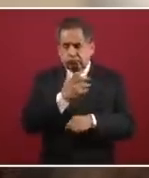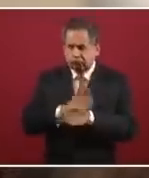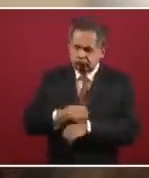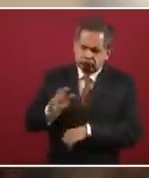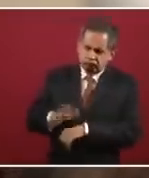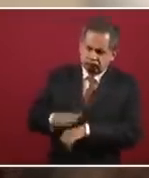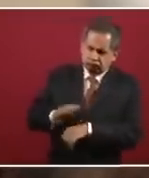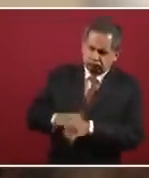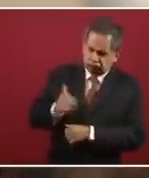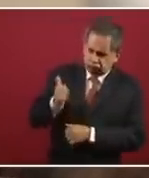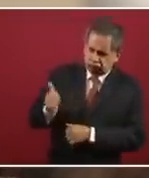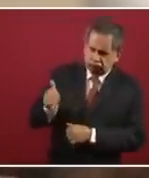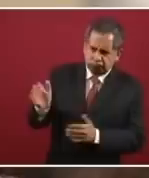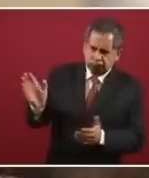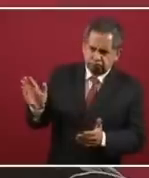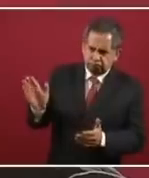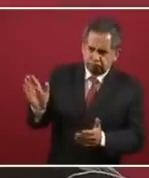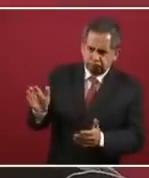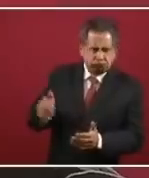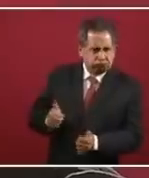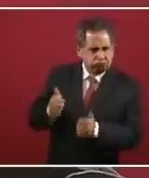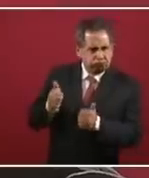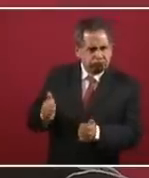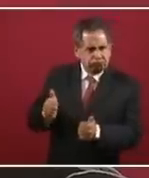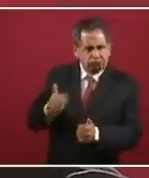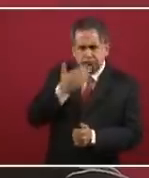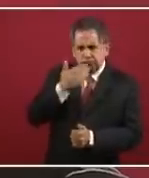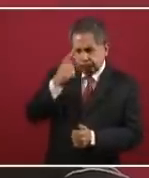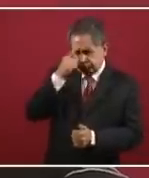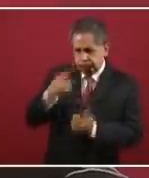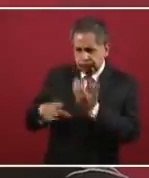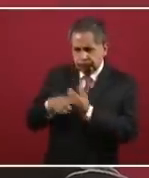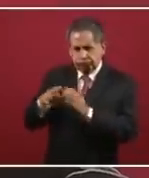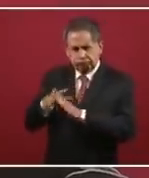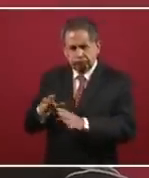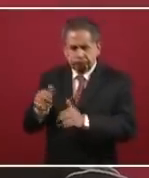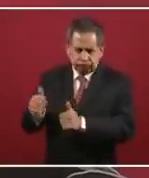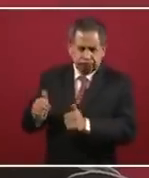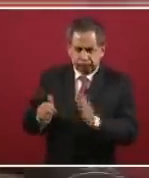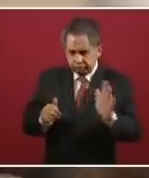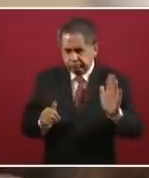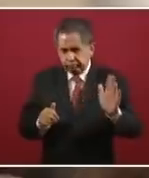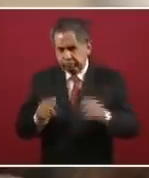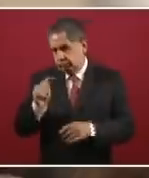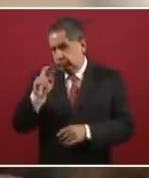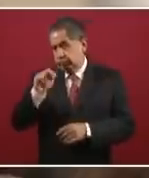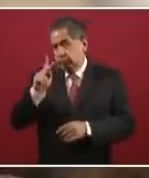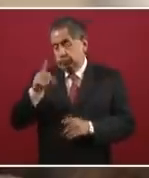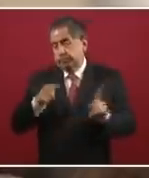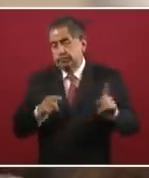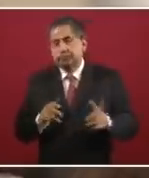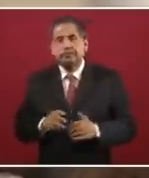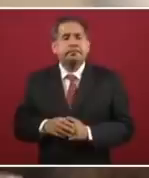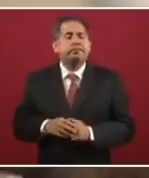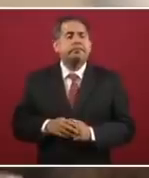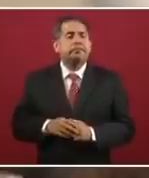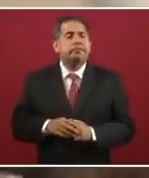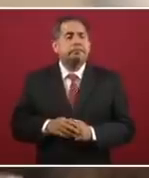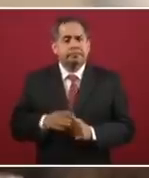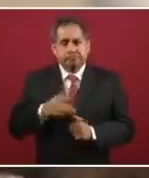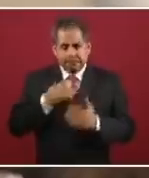en materia de lucha contra la migración. En un balance hasta